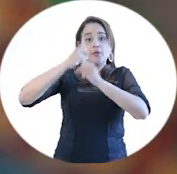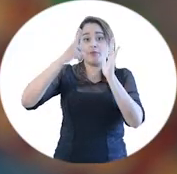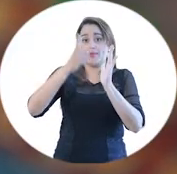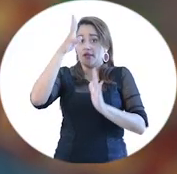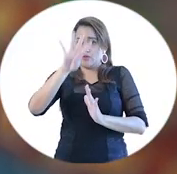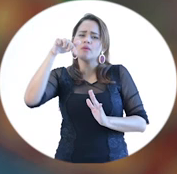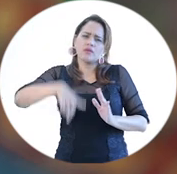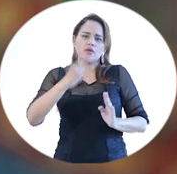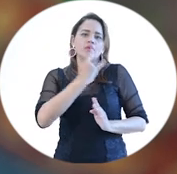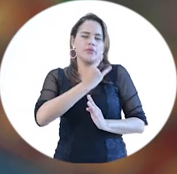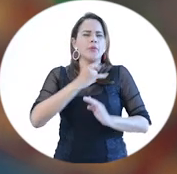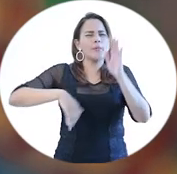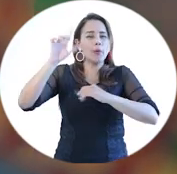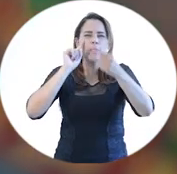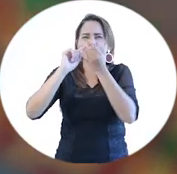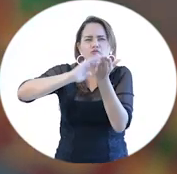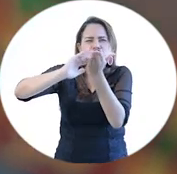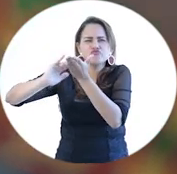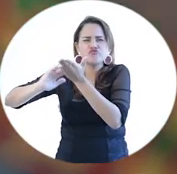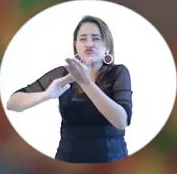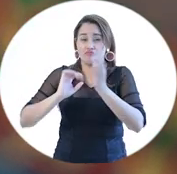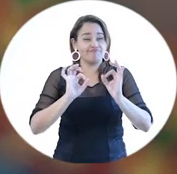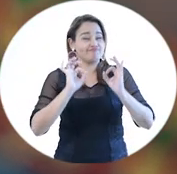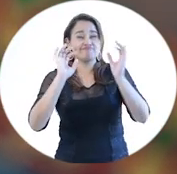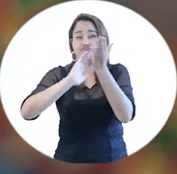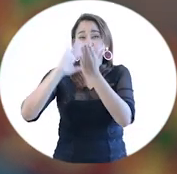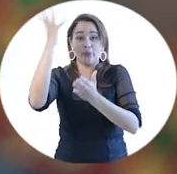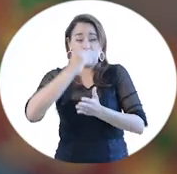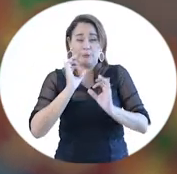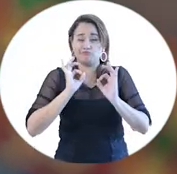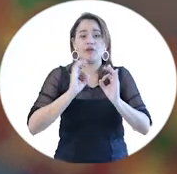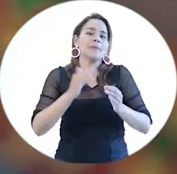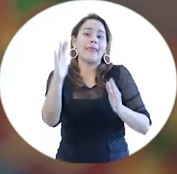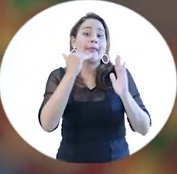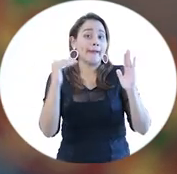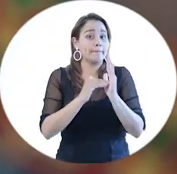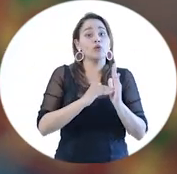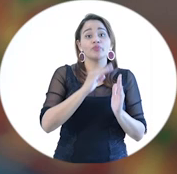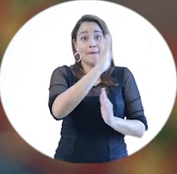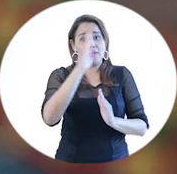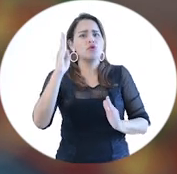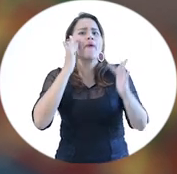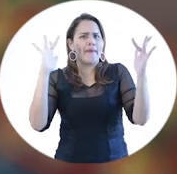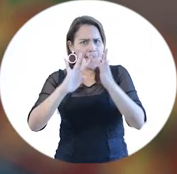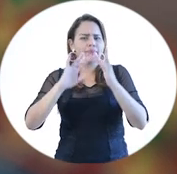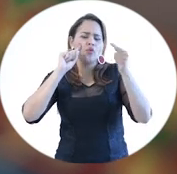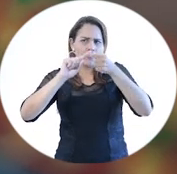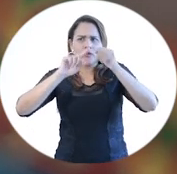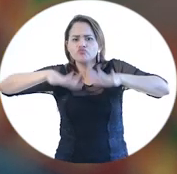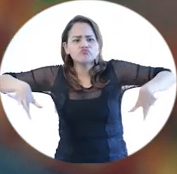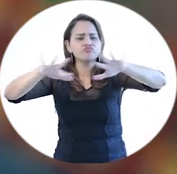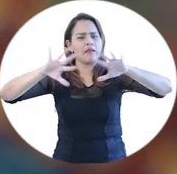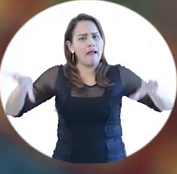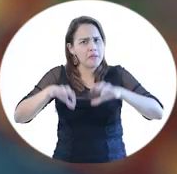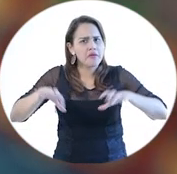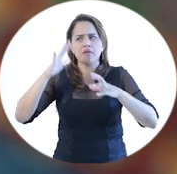Desde el 2014, la universidad se ha enfocado en la modernización de los espacios, como la biblioteca, por ejemplo, que se ha dotado de condiciones óptimas